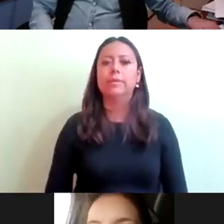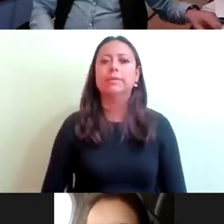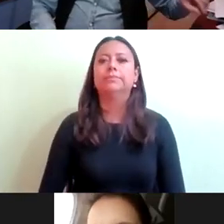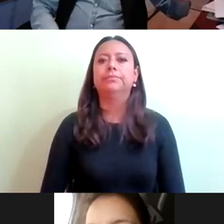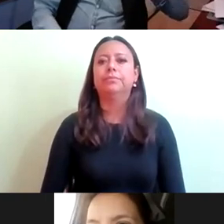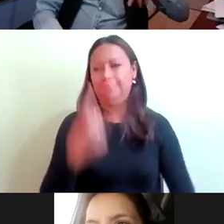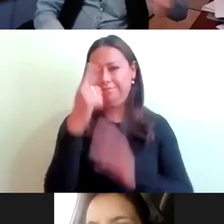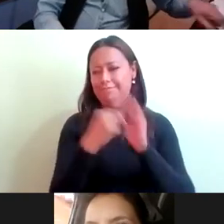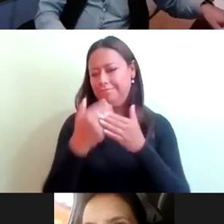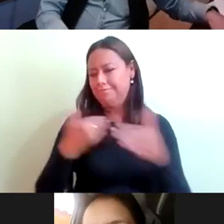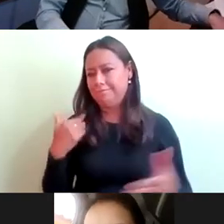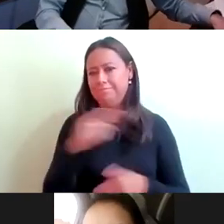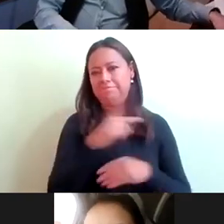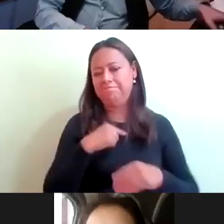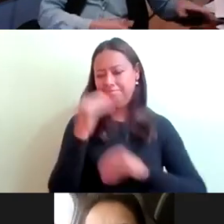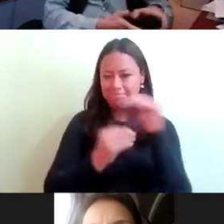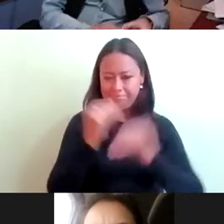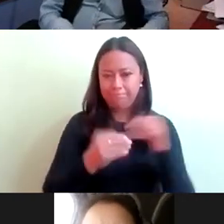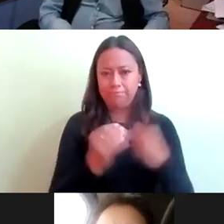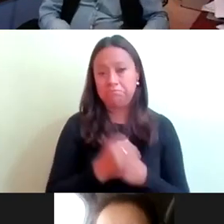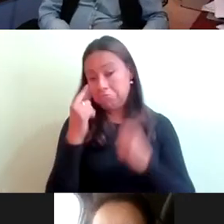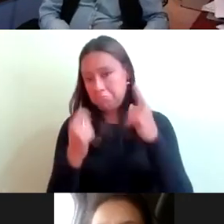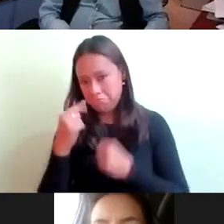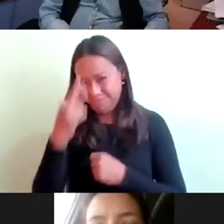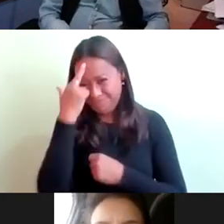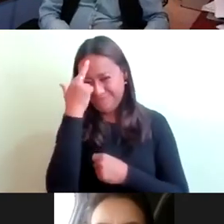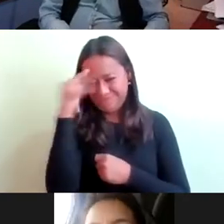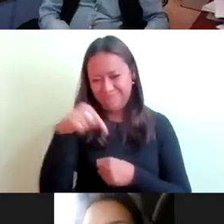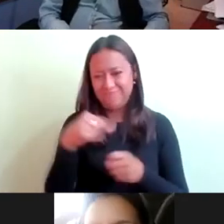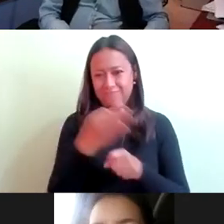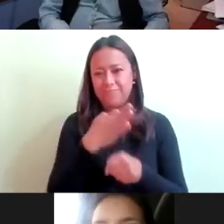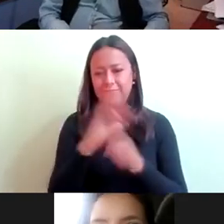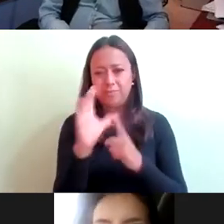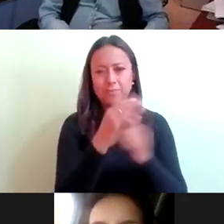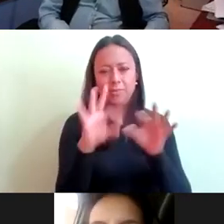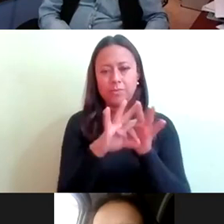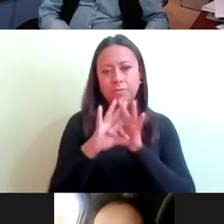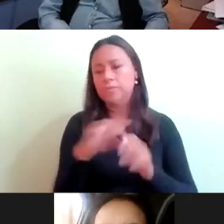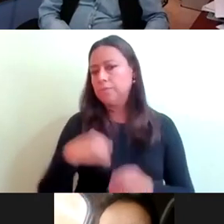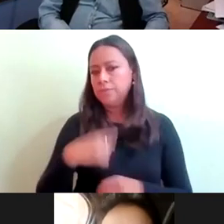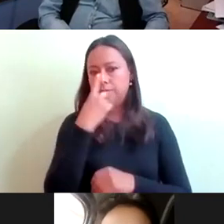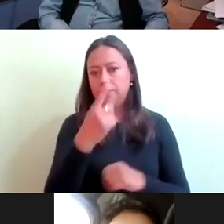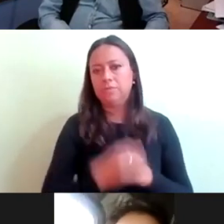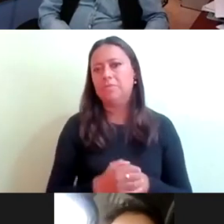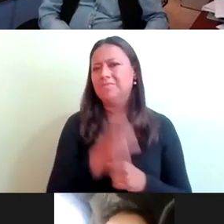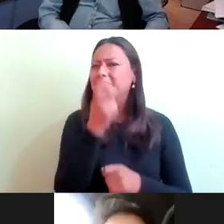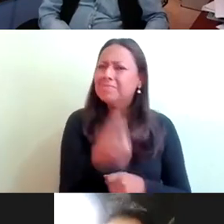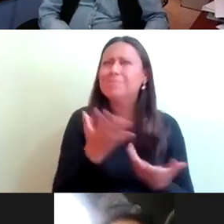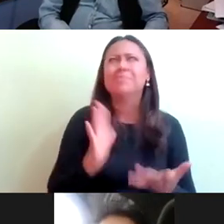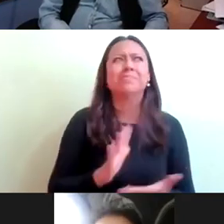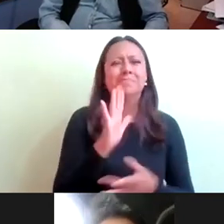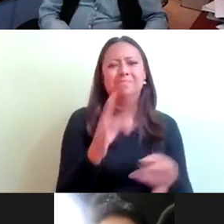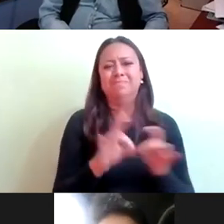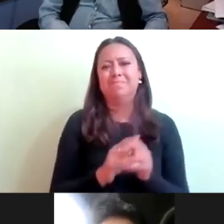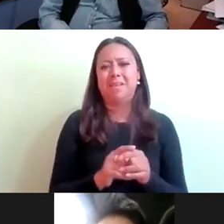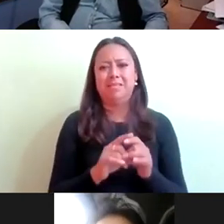discutimos esto, recordarán quienes están en las Comisiones Unidas, yo señalé lo mismo. que era un pésimo precedente para la vida democrática de